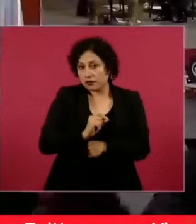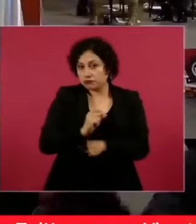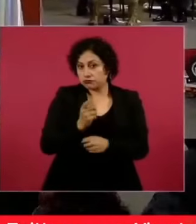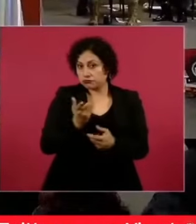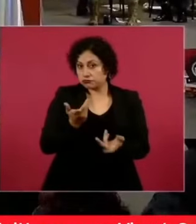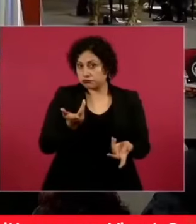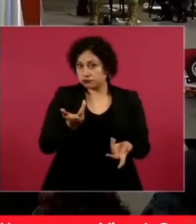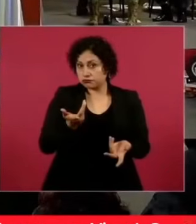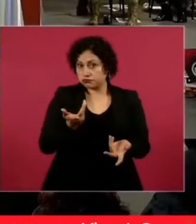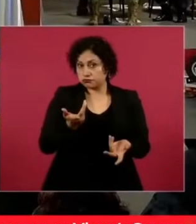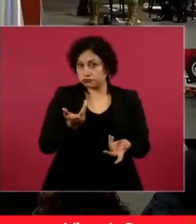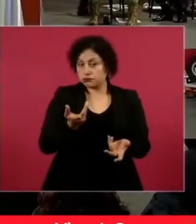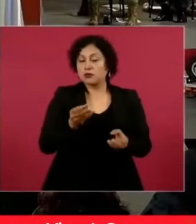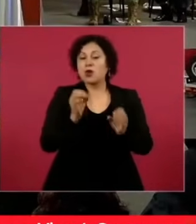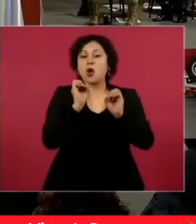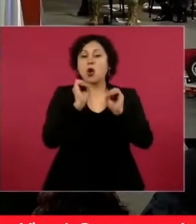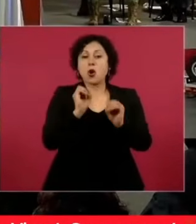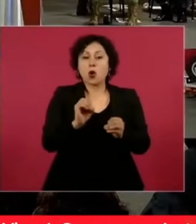¿O